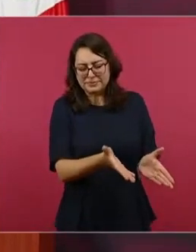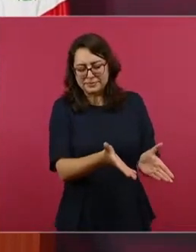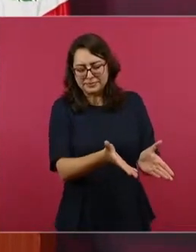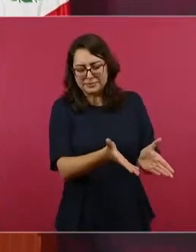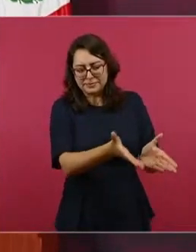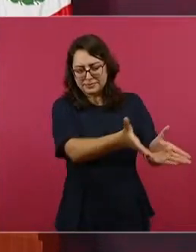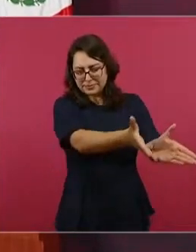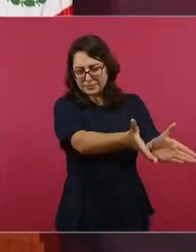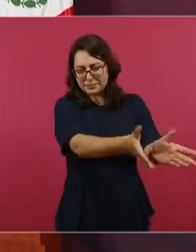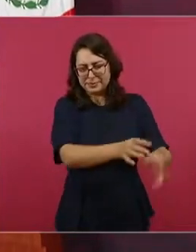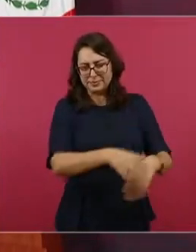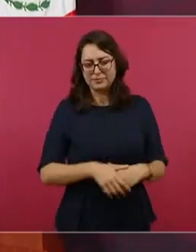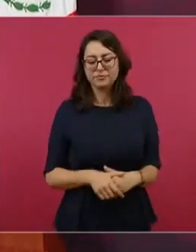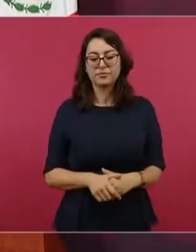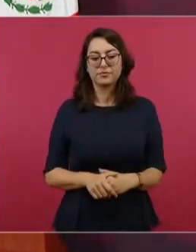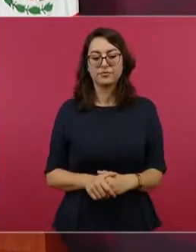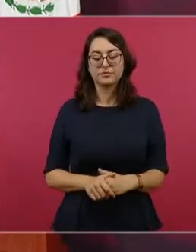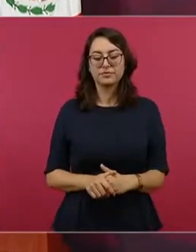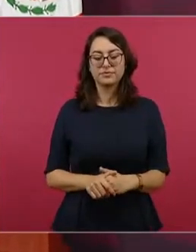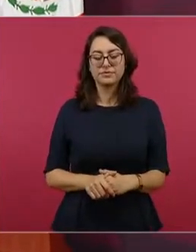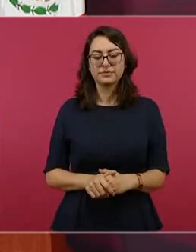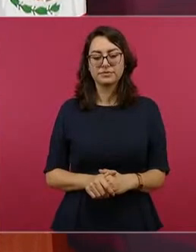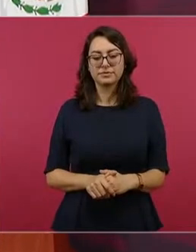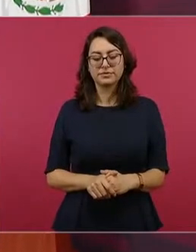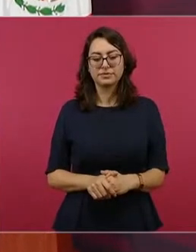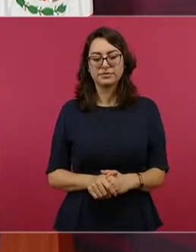de Reforma y de otros medios.